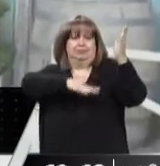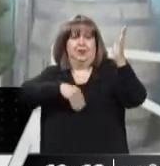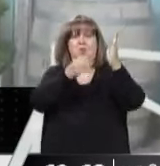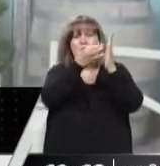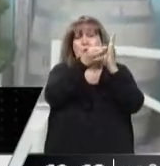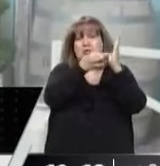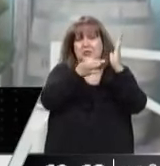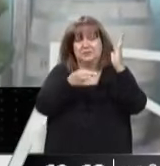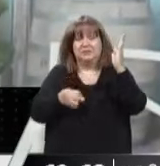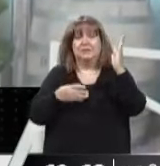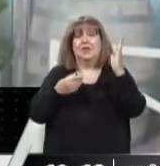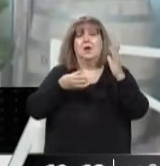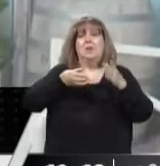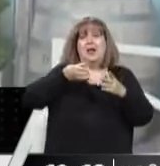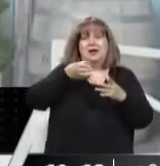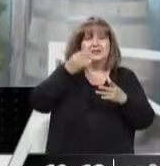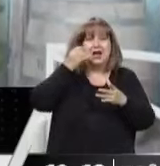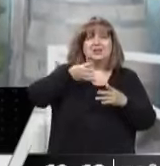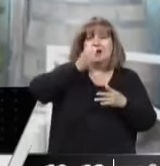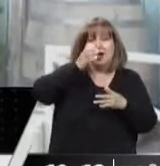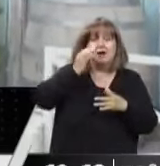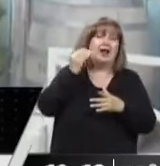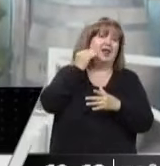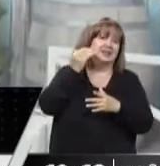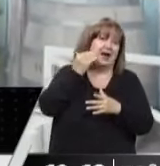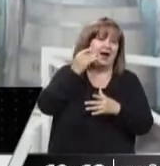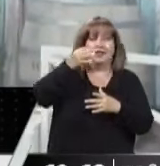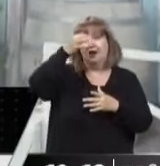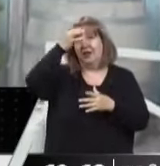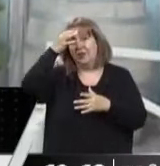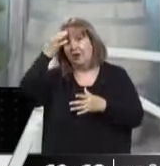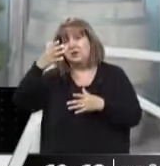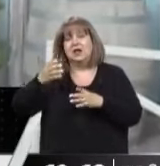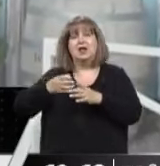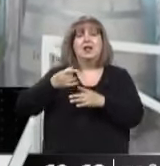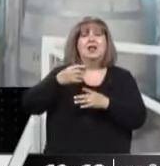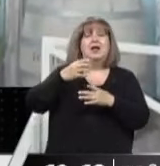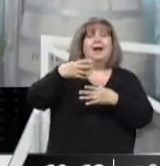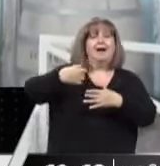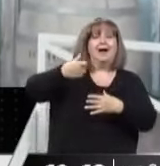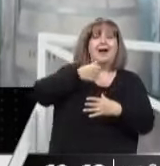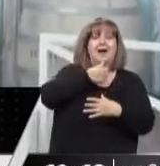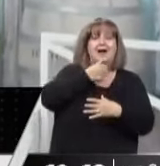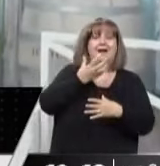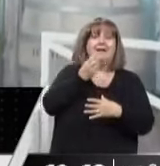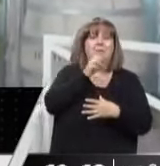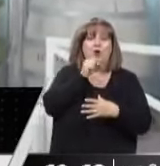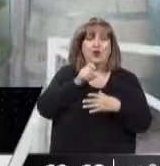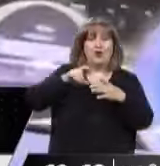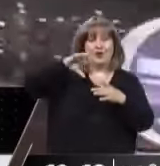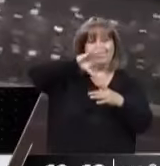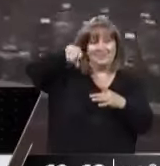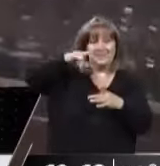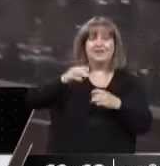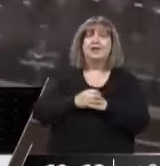variedades para tomar promociones en trago de la tarde. Al mediodía, bueno, las jarras de limonada son un golazo. Es una de las cosas que más se venden.